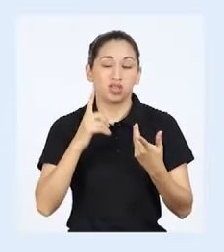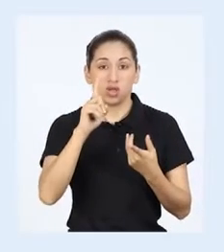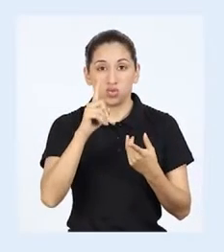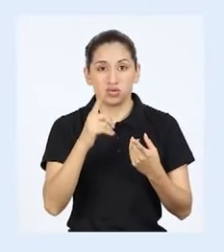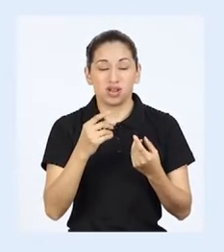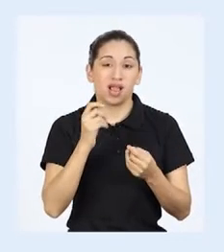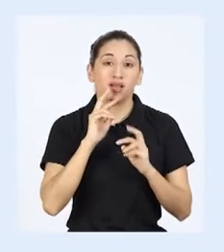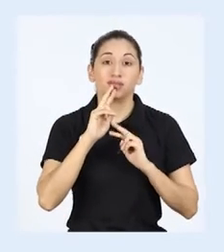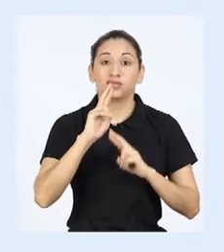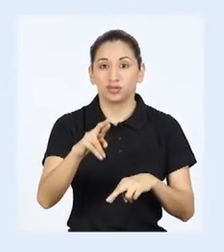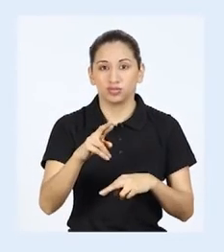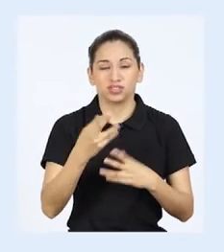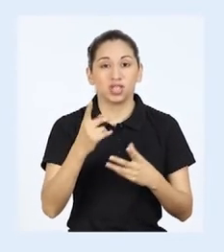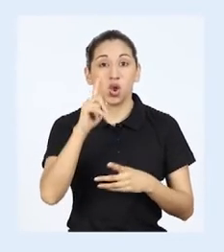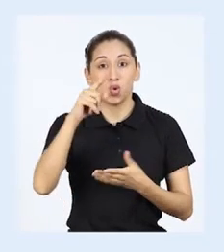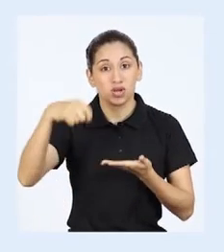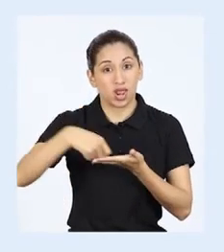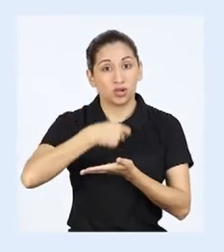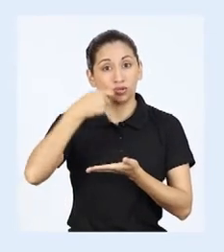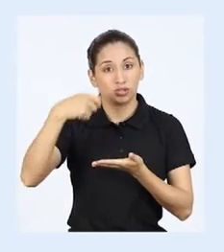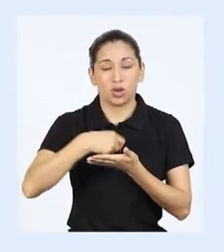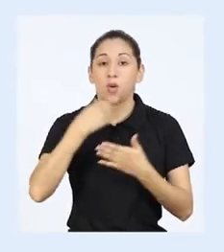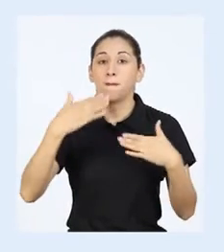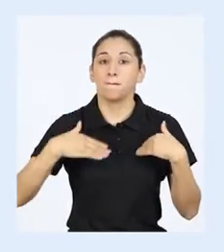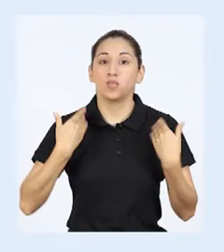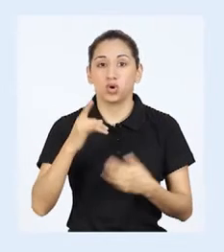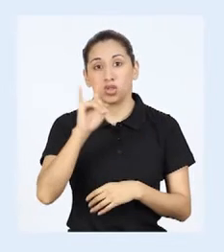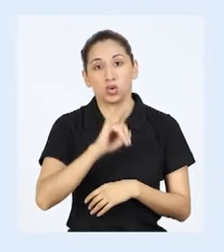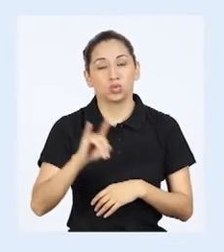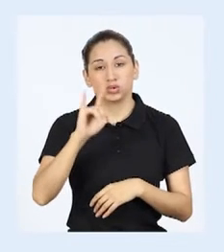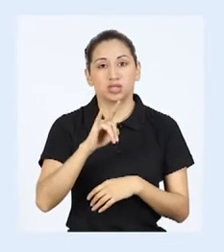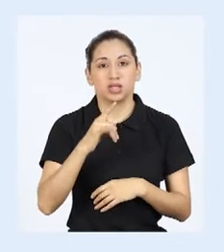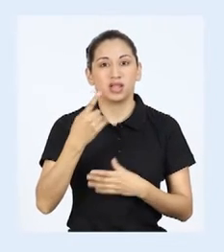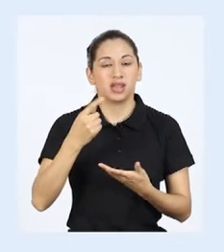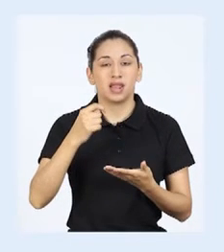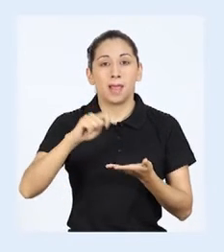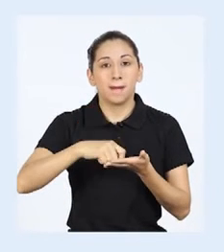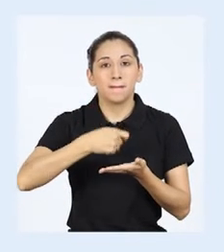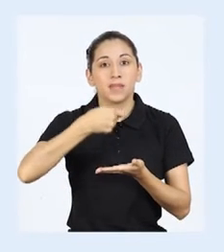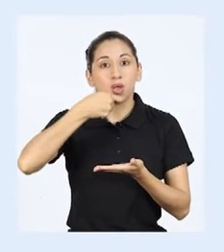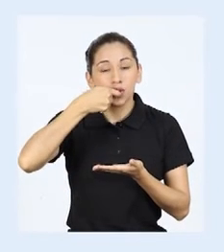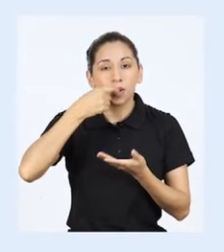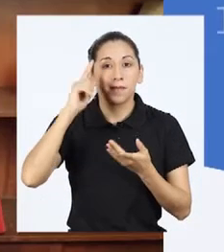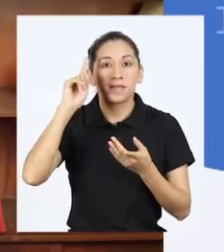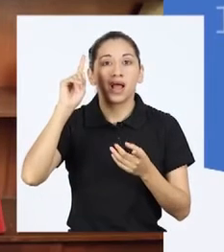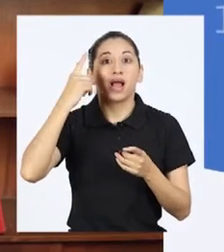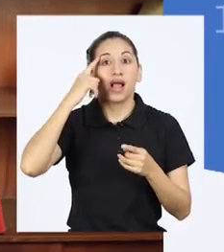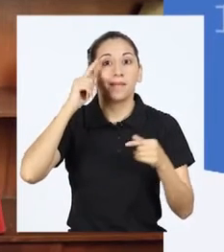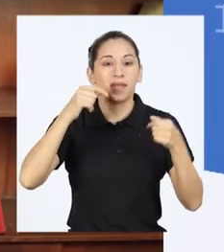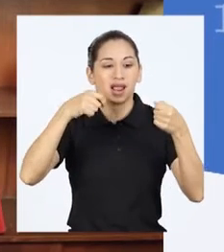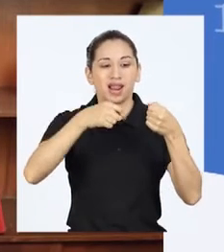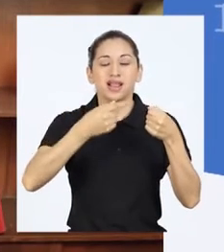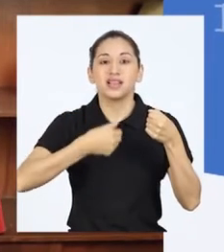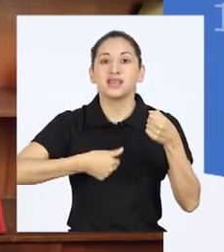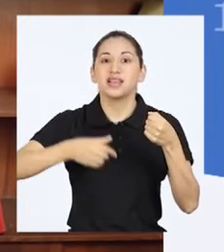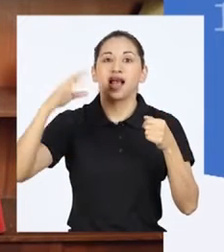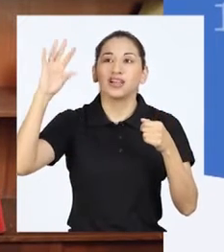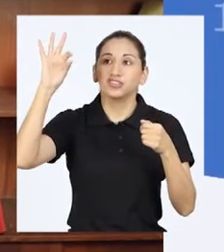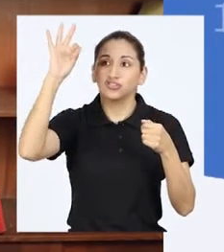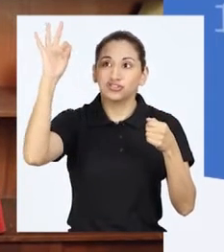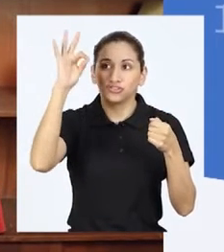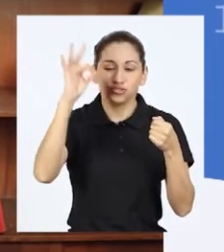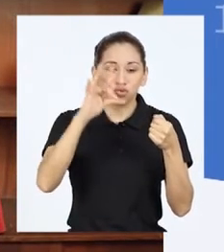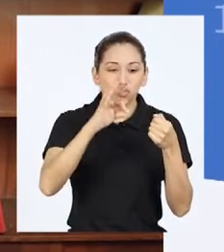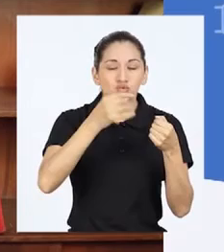graciosas. Una cuchara se puede usar como bebedero para aves. Exactamente,